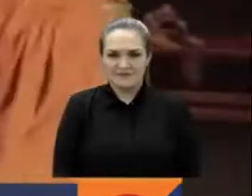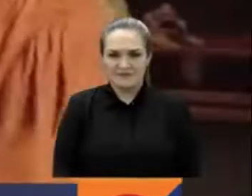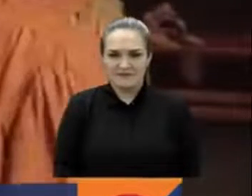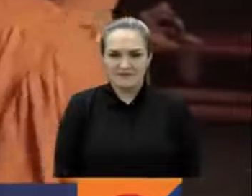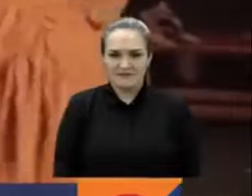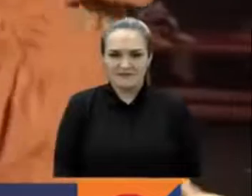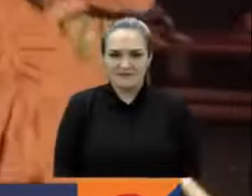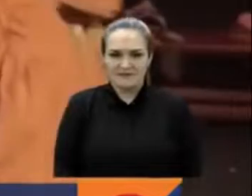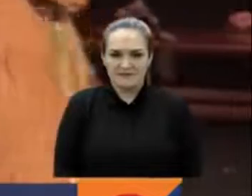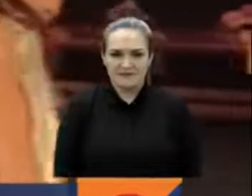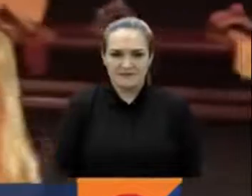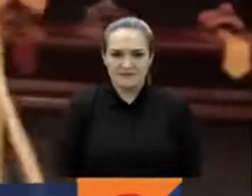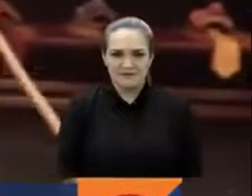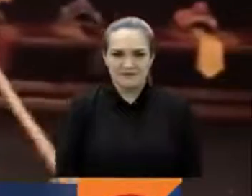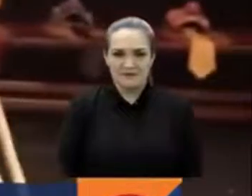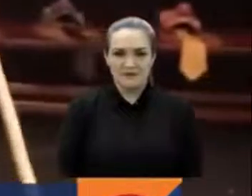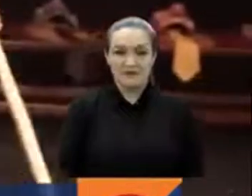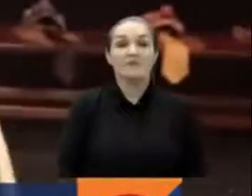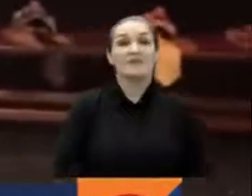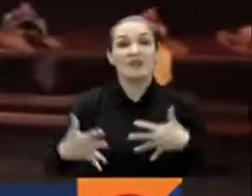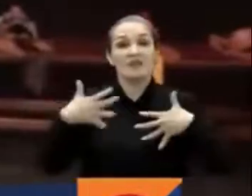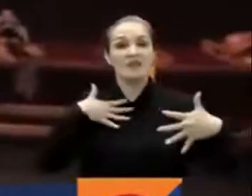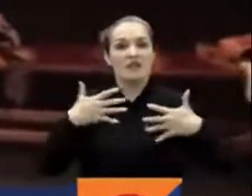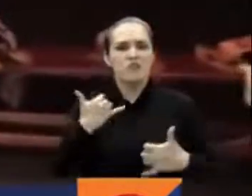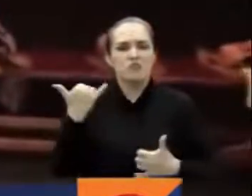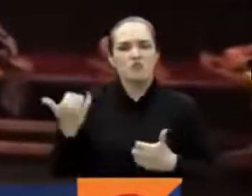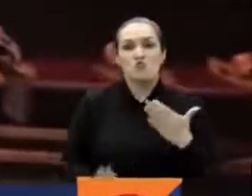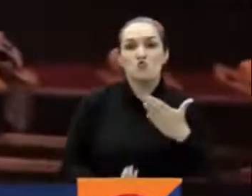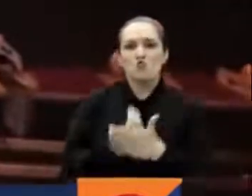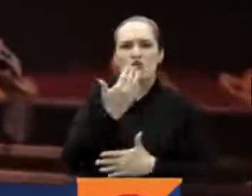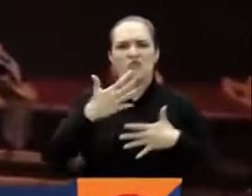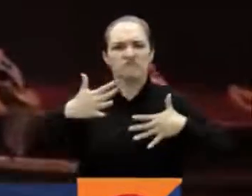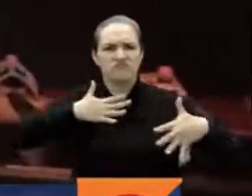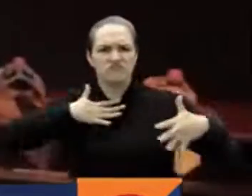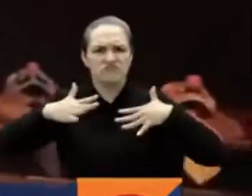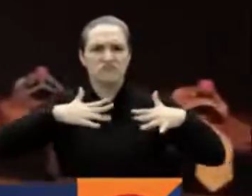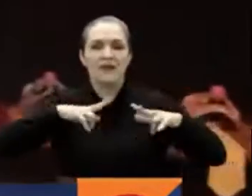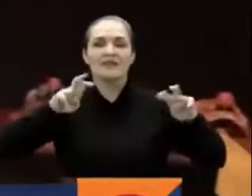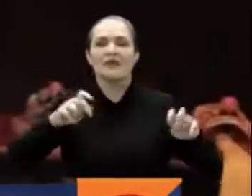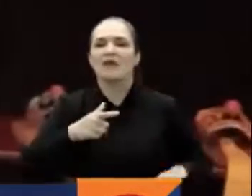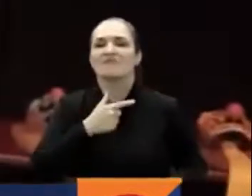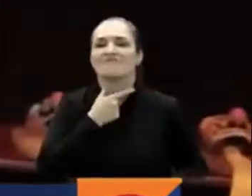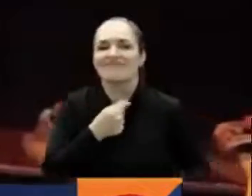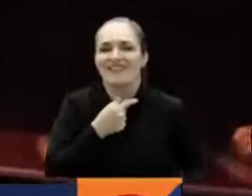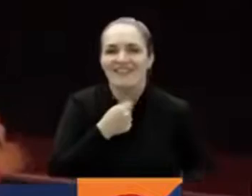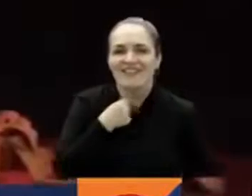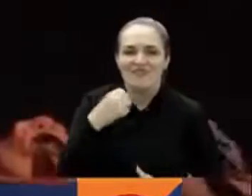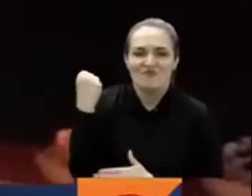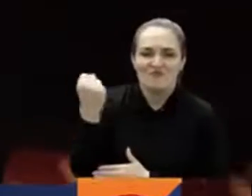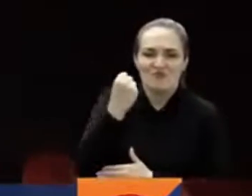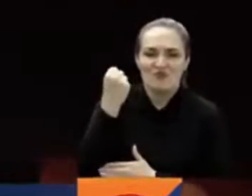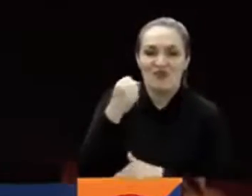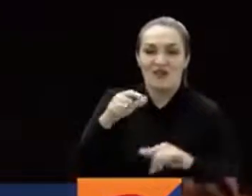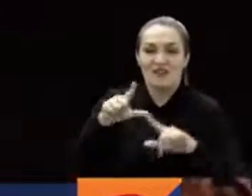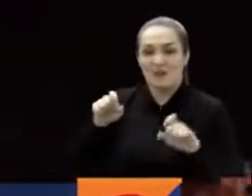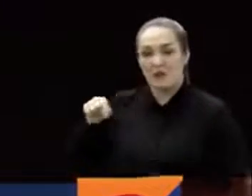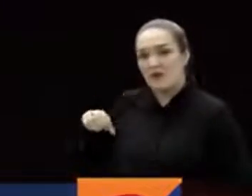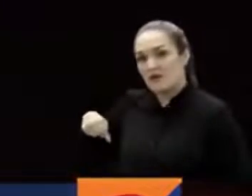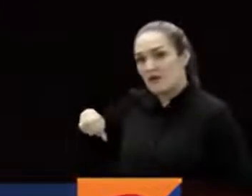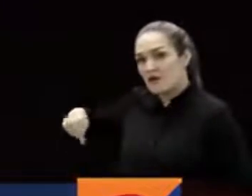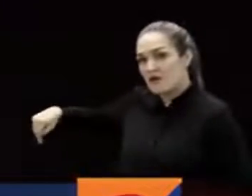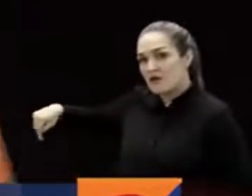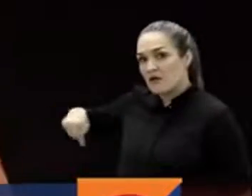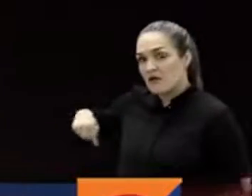No se nace. Estrena una nueva obra inspirada en 2 comedias de Aristófanes, Lisístrata y Asamblea